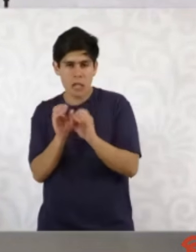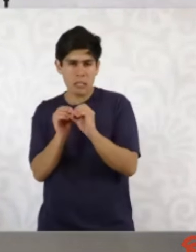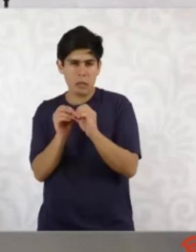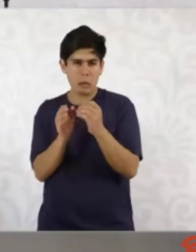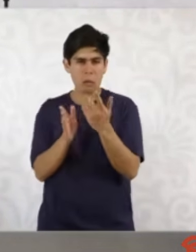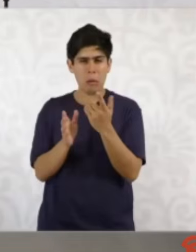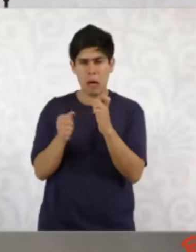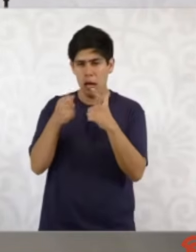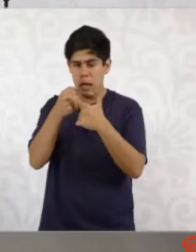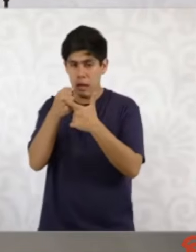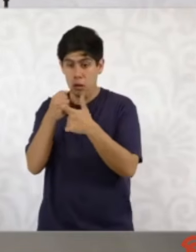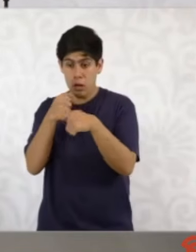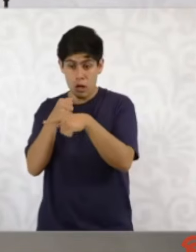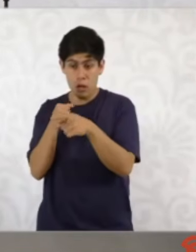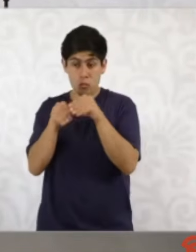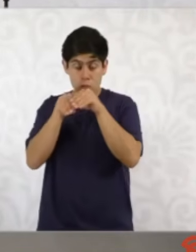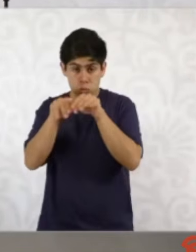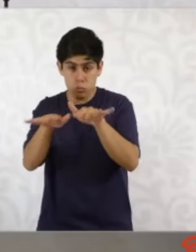histórica como si fuera actual.